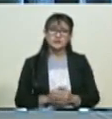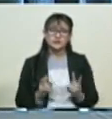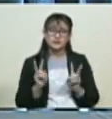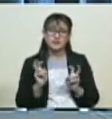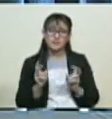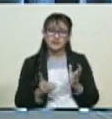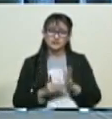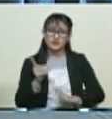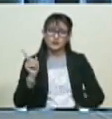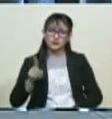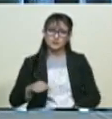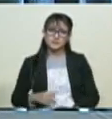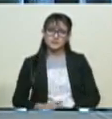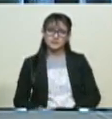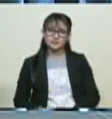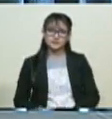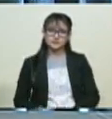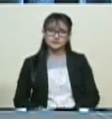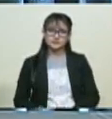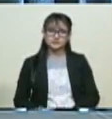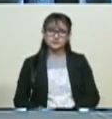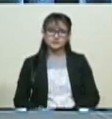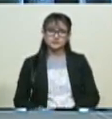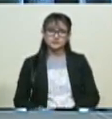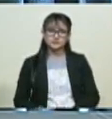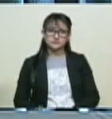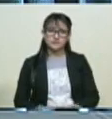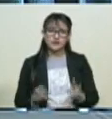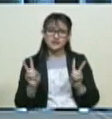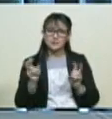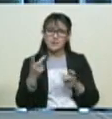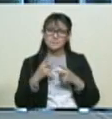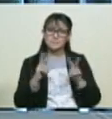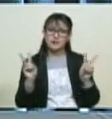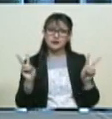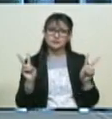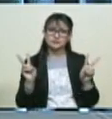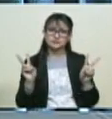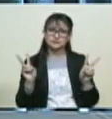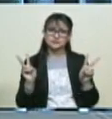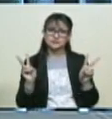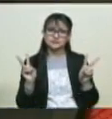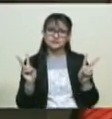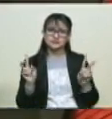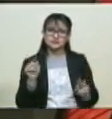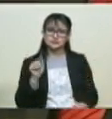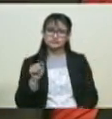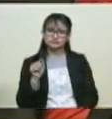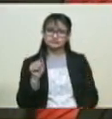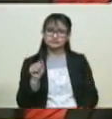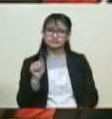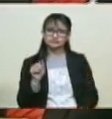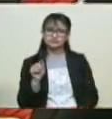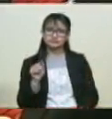sobre todo el tema de la paz yo lo sigo colocando como tema